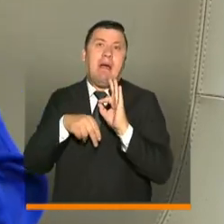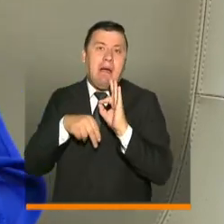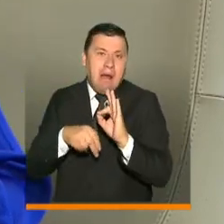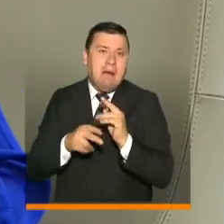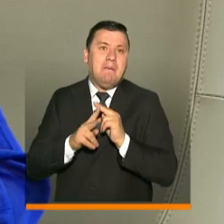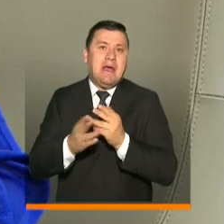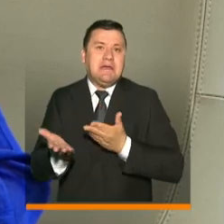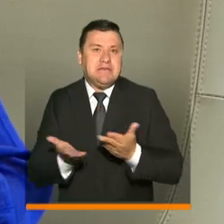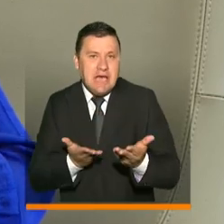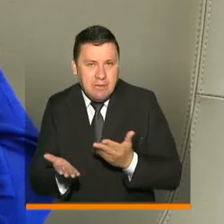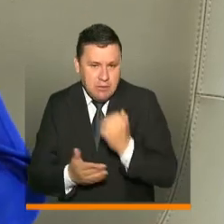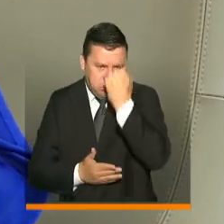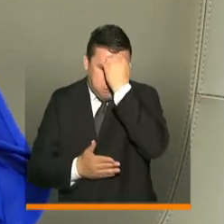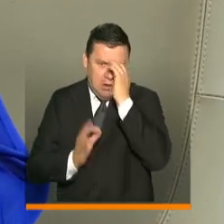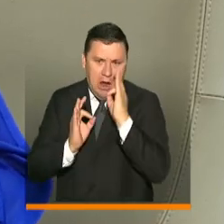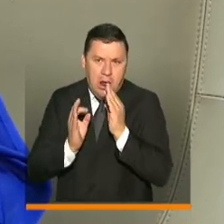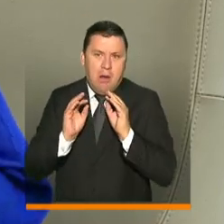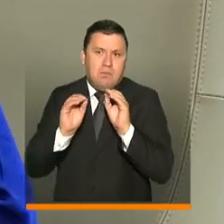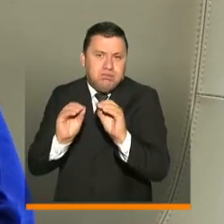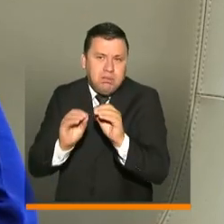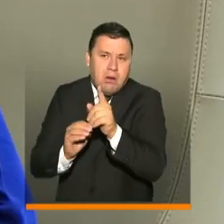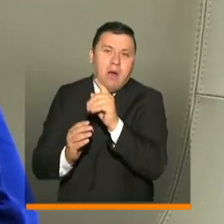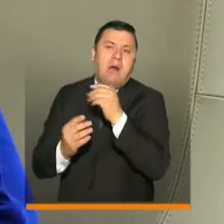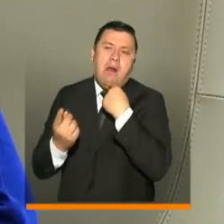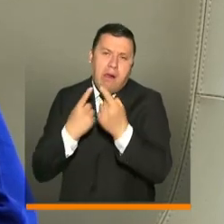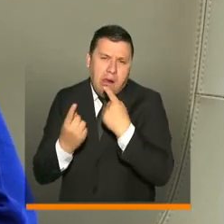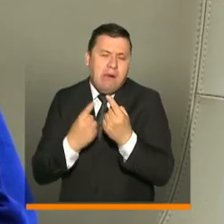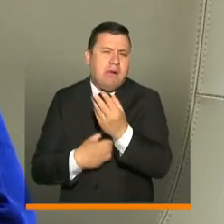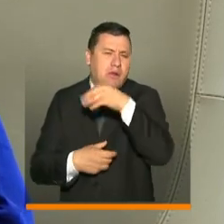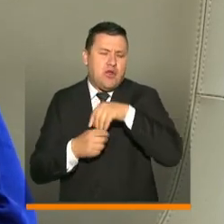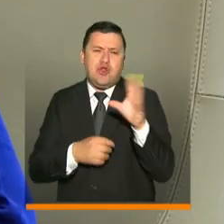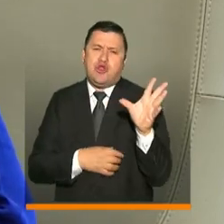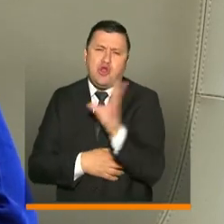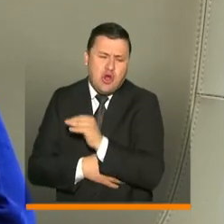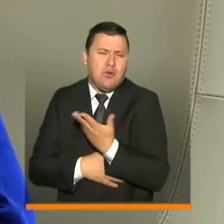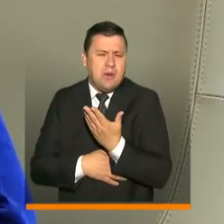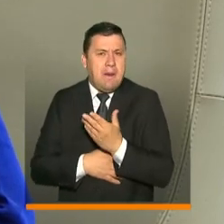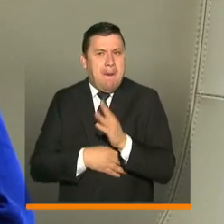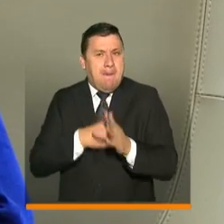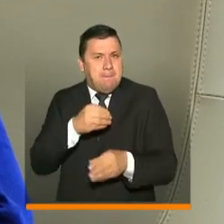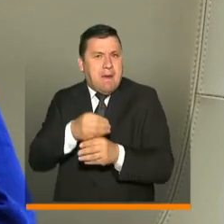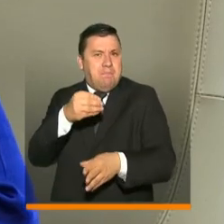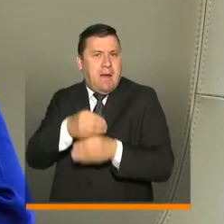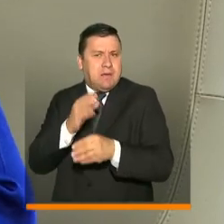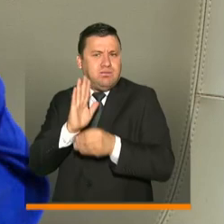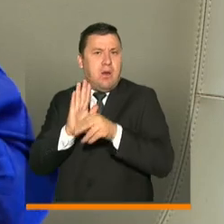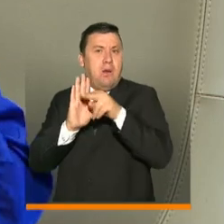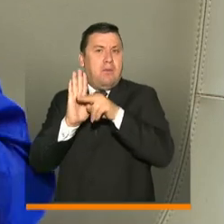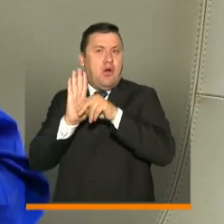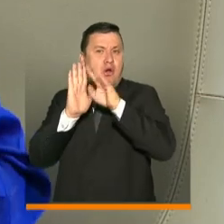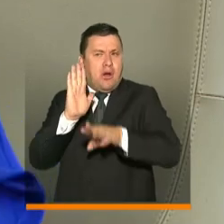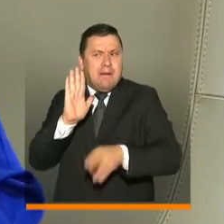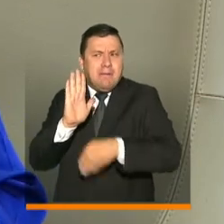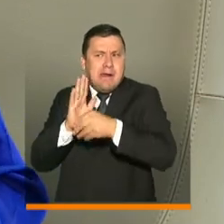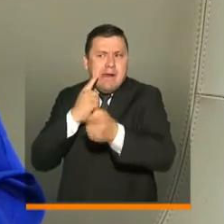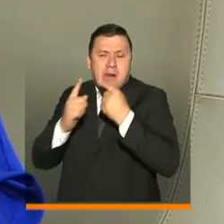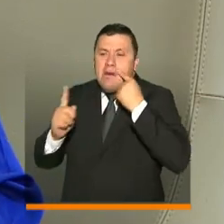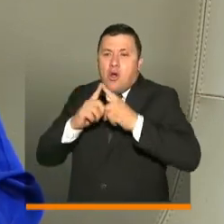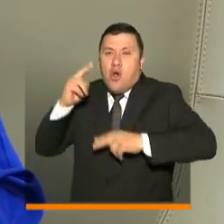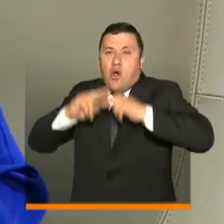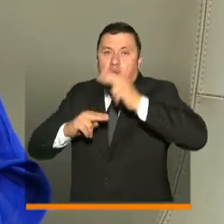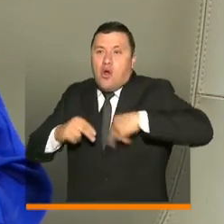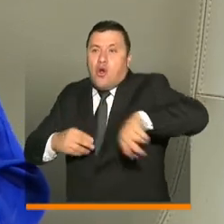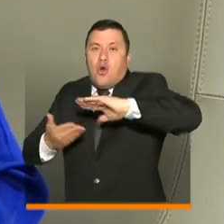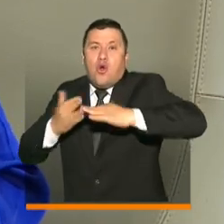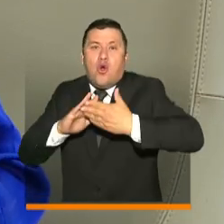de la prestación del servicio y claramente conversaciones alrededor de cómo implementar estos protocolos y cómo construir con la